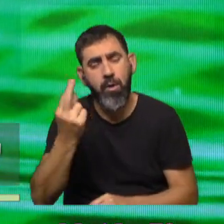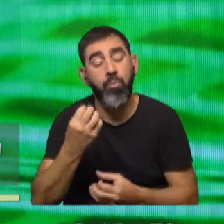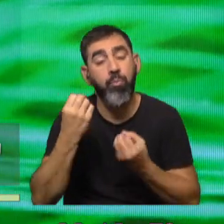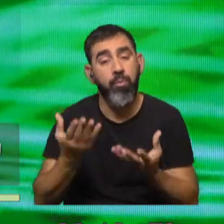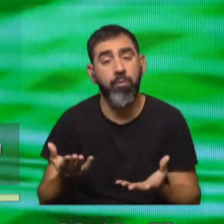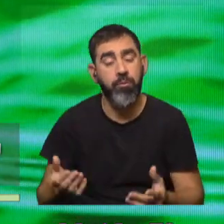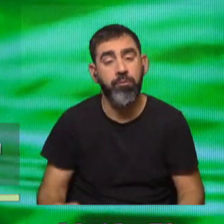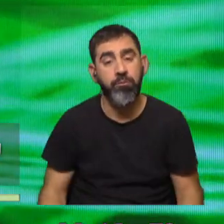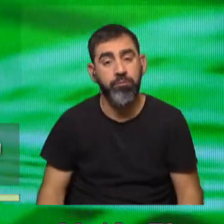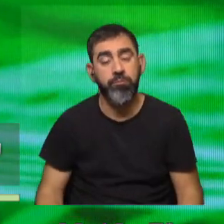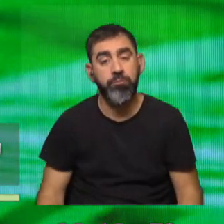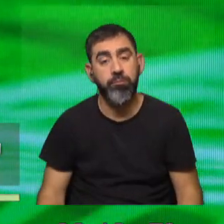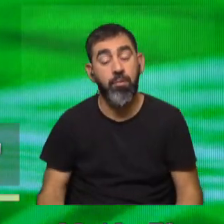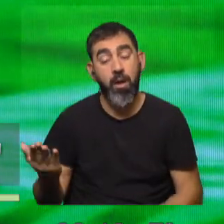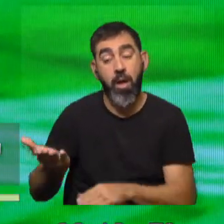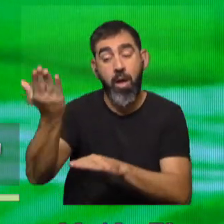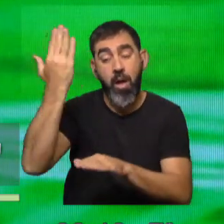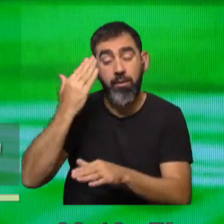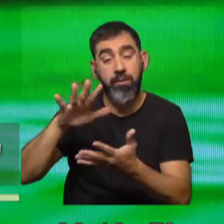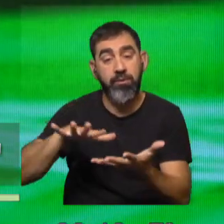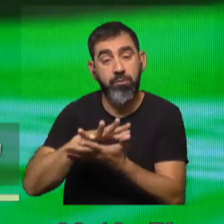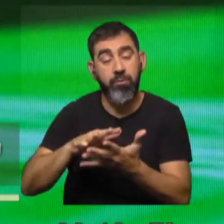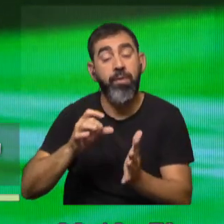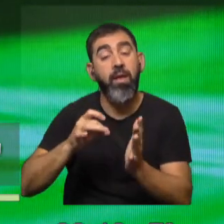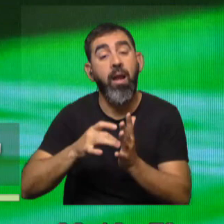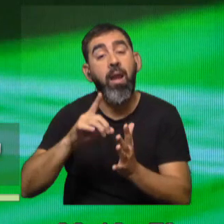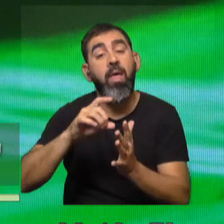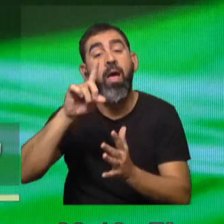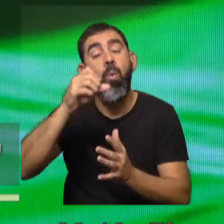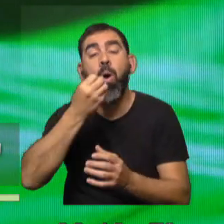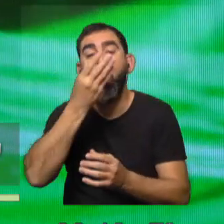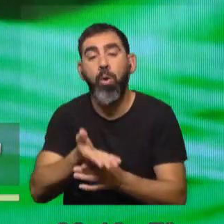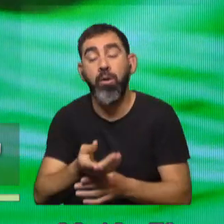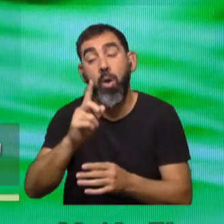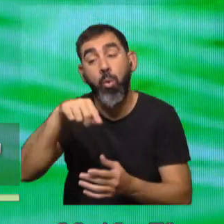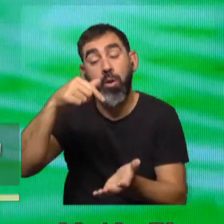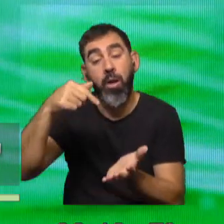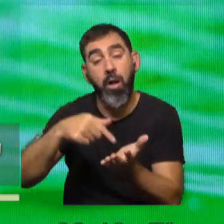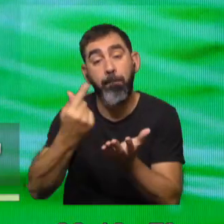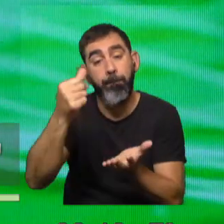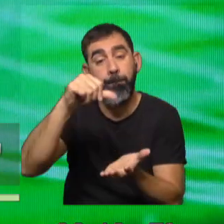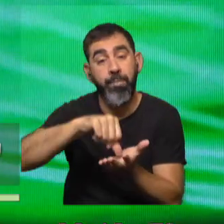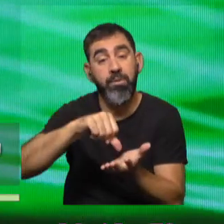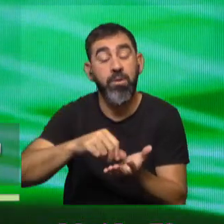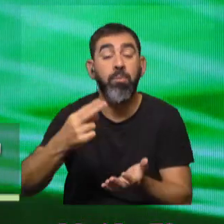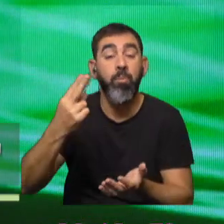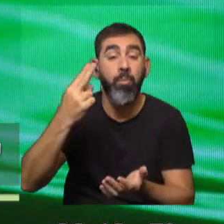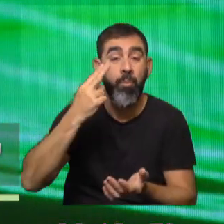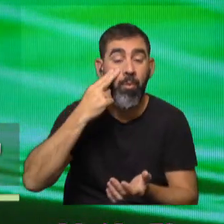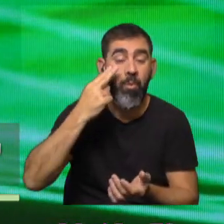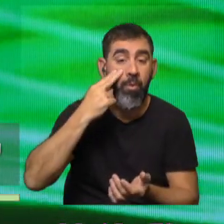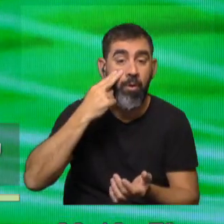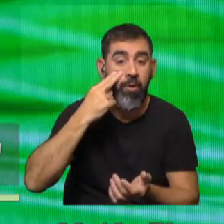este hasta antes de este episodio se asumía que la calidad del agua era buena hay otras capitales que la problemática